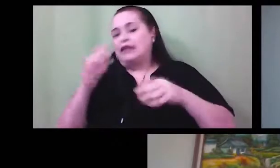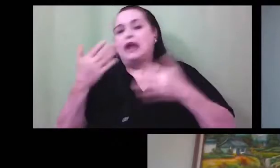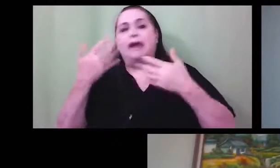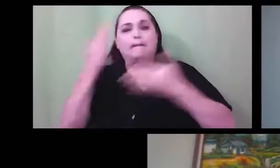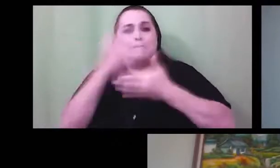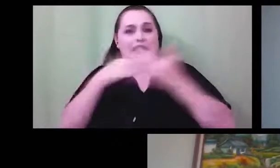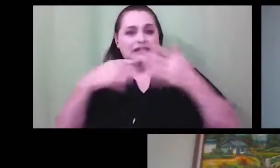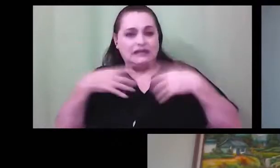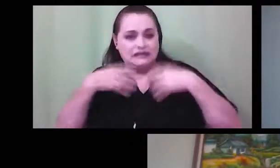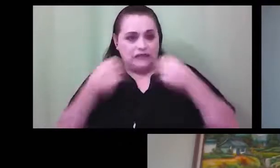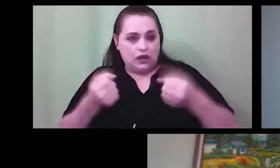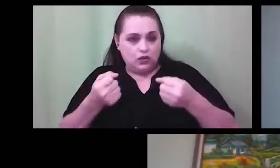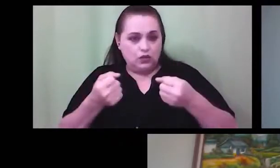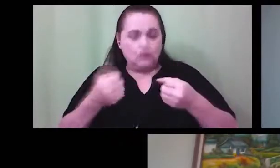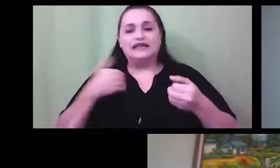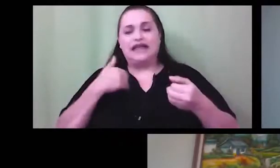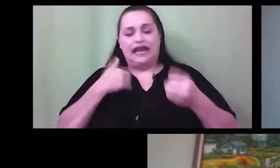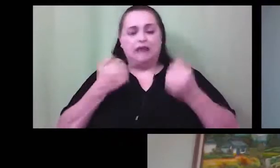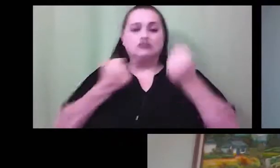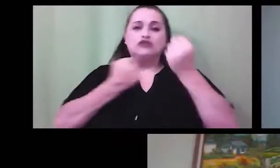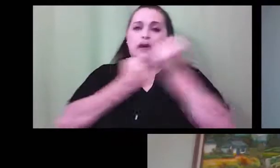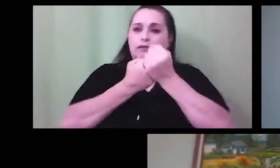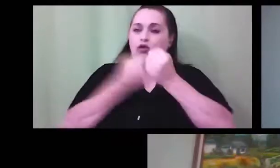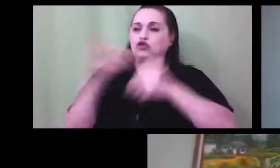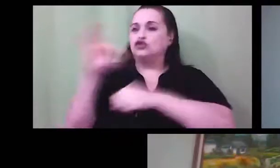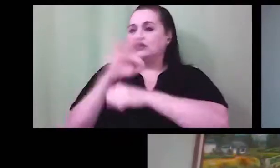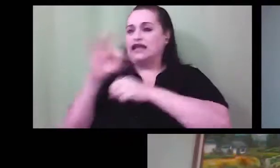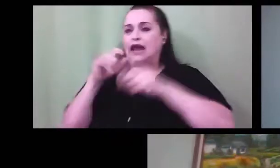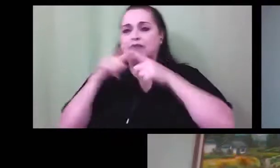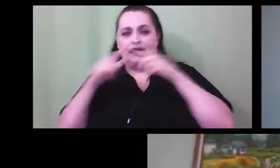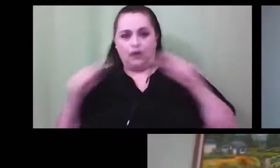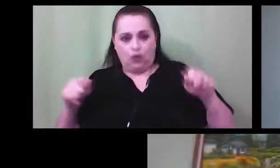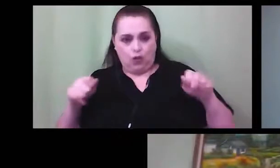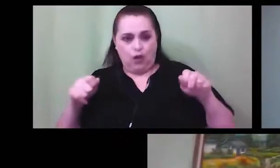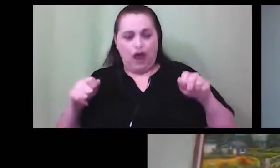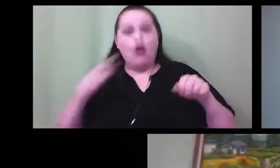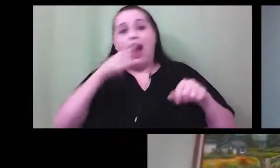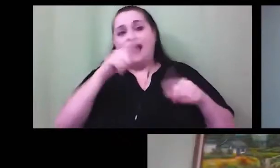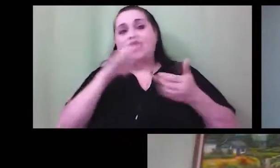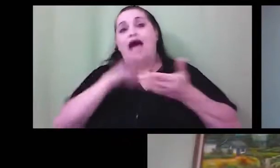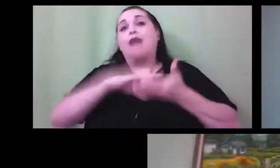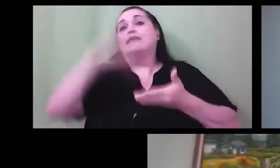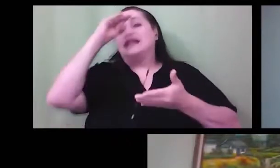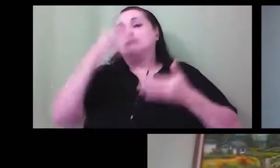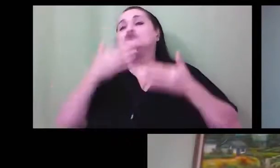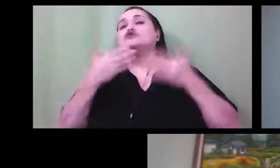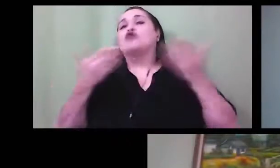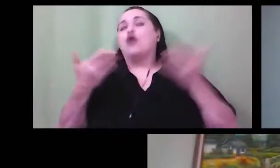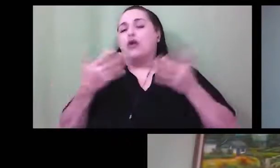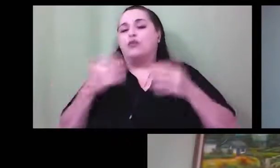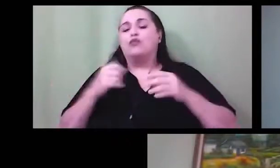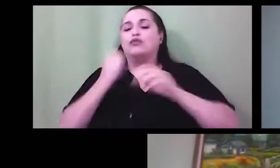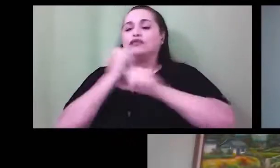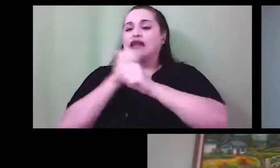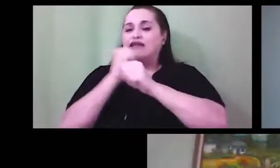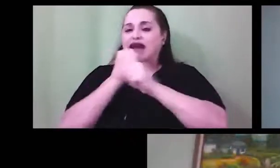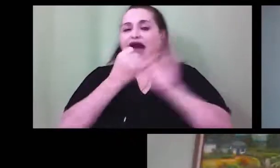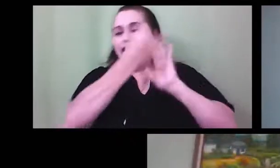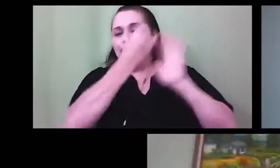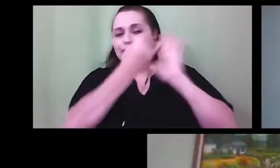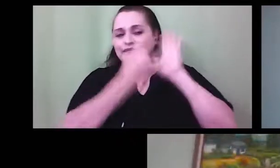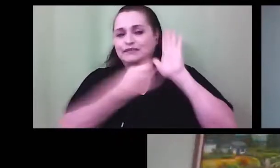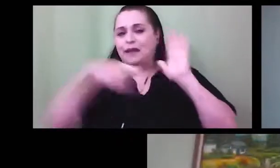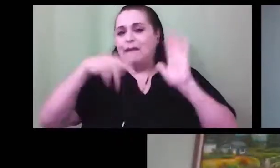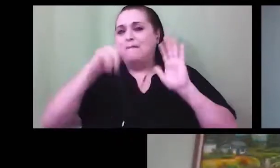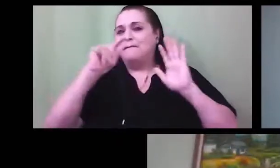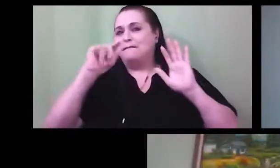salud. Contamos con apoyo de terapia de lenguaje, ¿verdad? Y aprendimos nosotros a trabajar pictogramas porque mi hijo no habla,